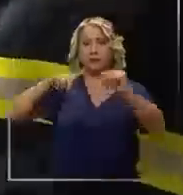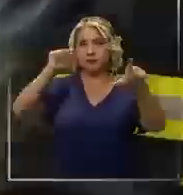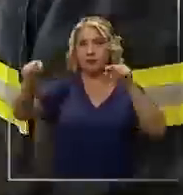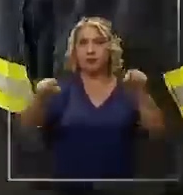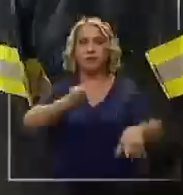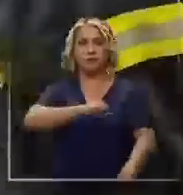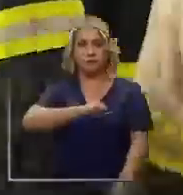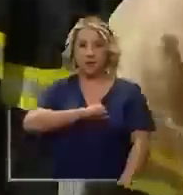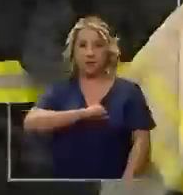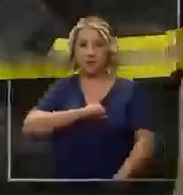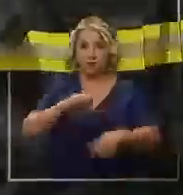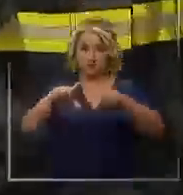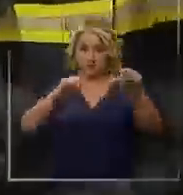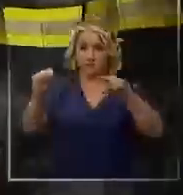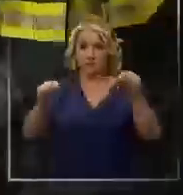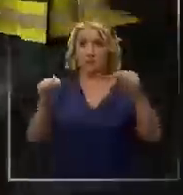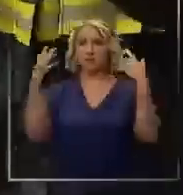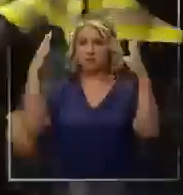¡Santiago!